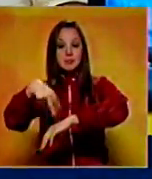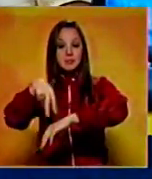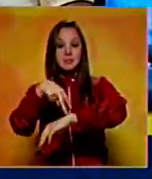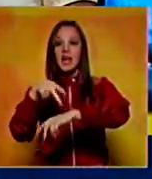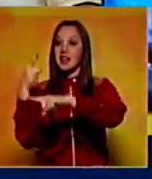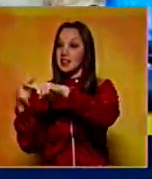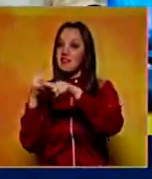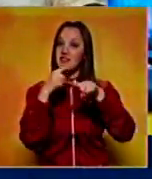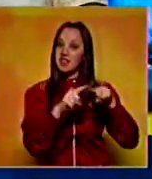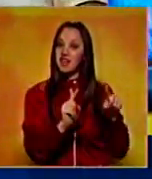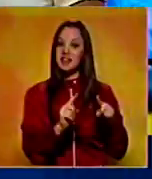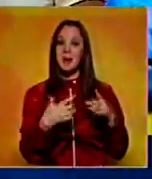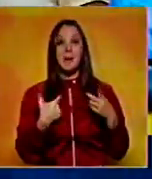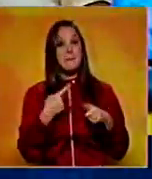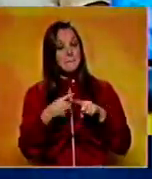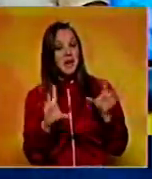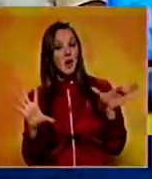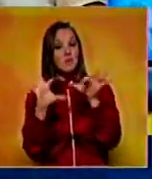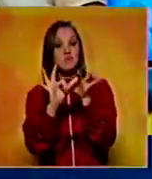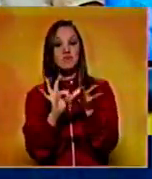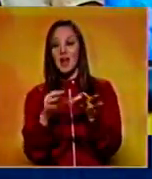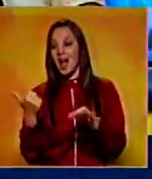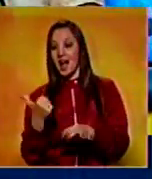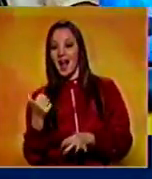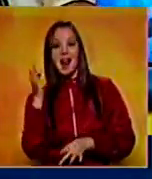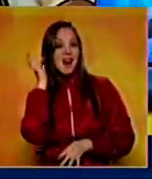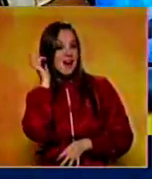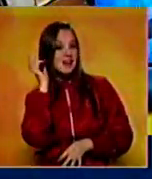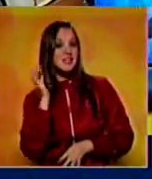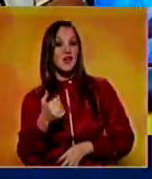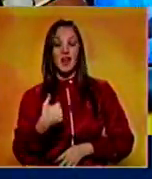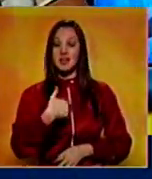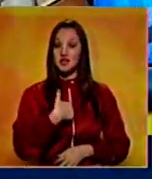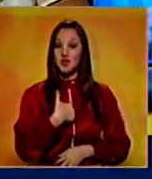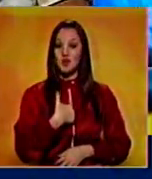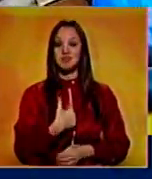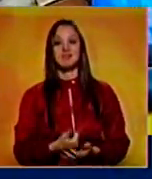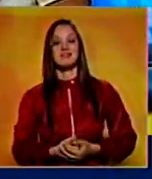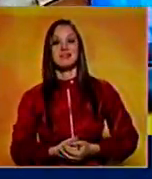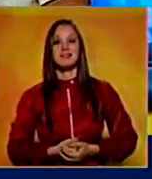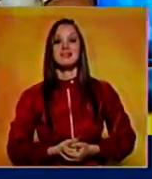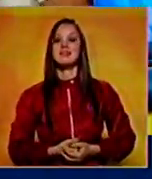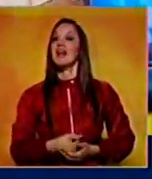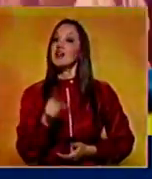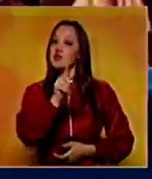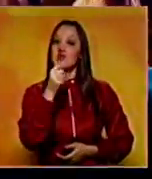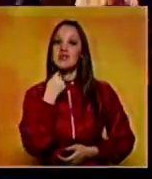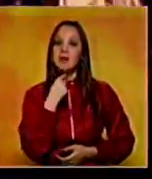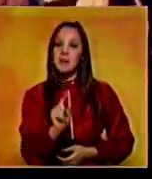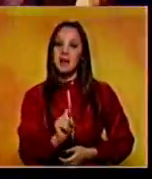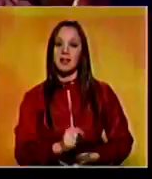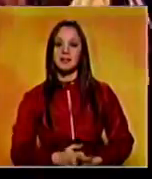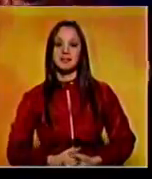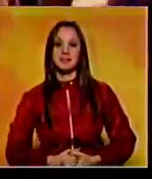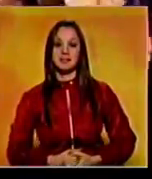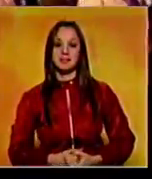nos complementamos excelente. La señorita Dayway Stephenson y esta que está aquí. Dani Vivas. No te lo pierdas.